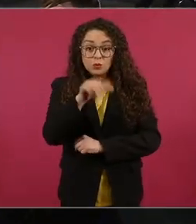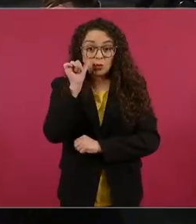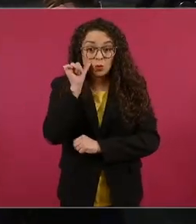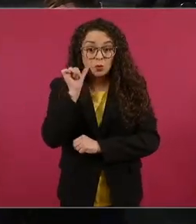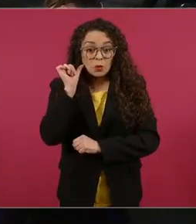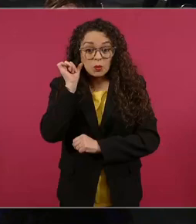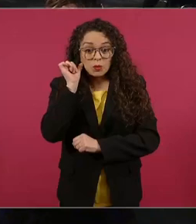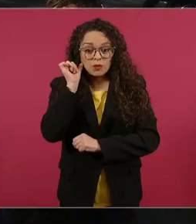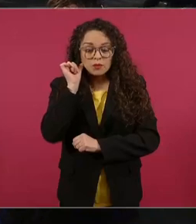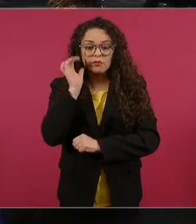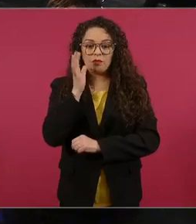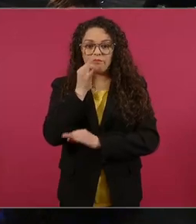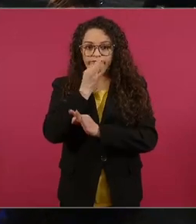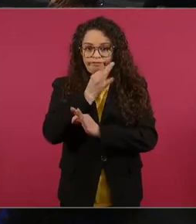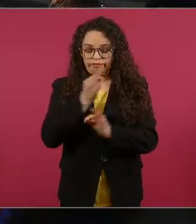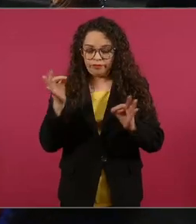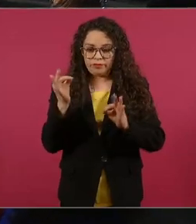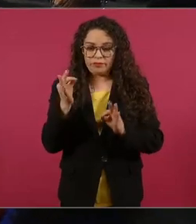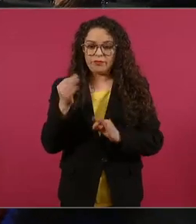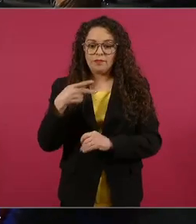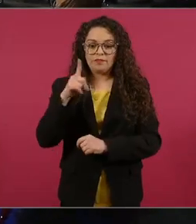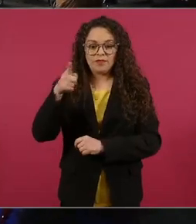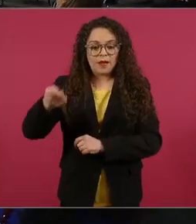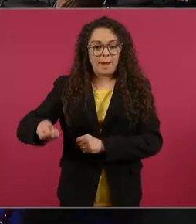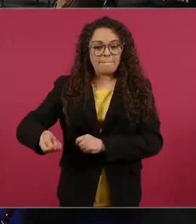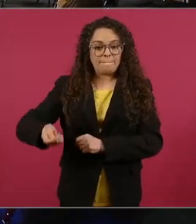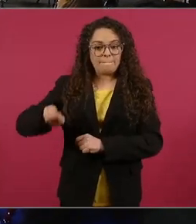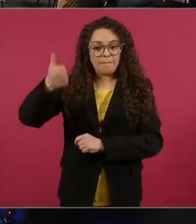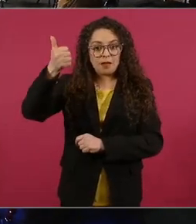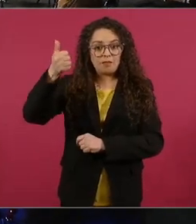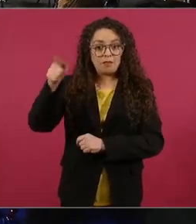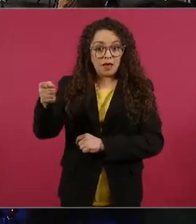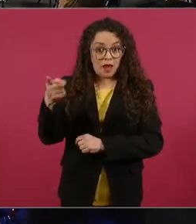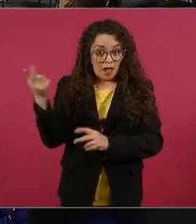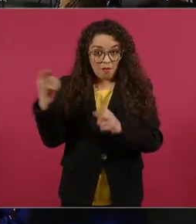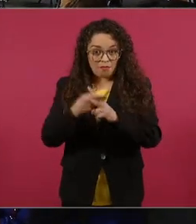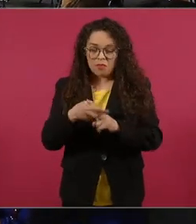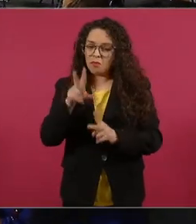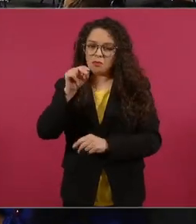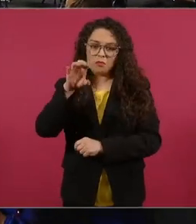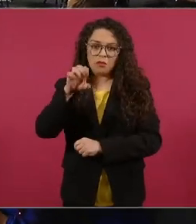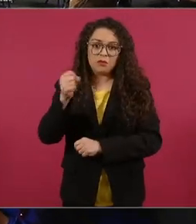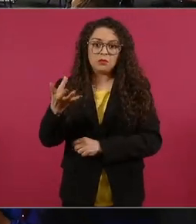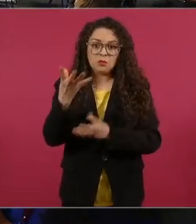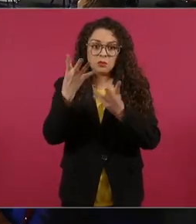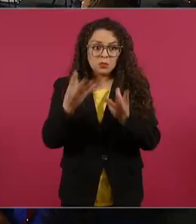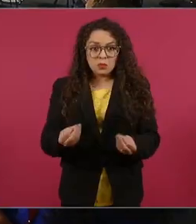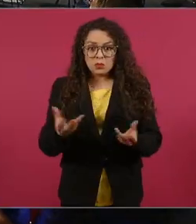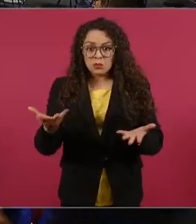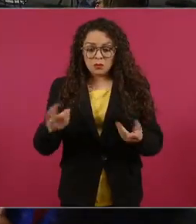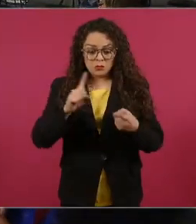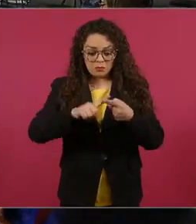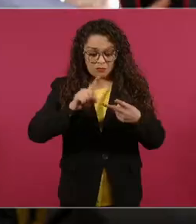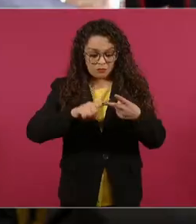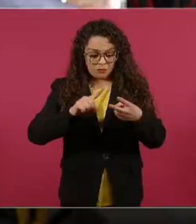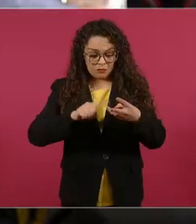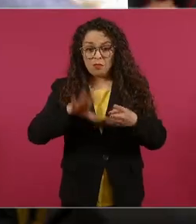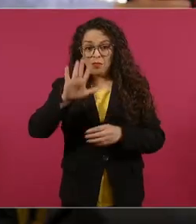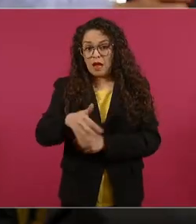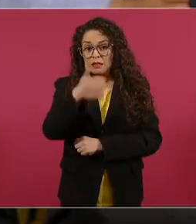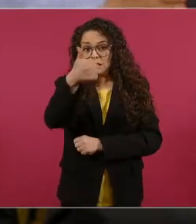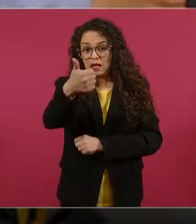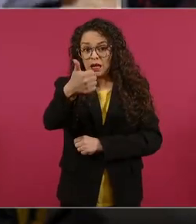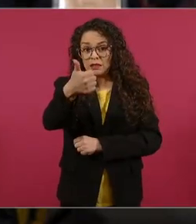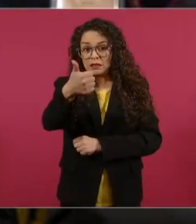es desafortunadamente no es la primera buscadora a la cual asesinan. Ya hay más de 6